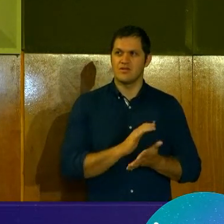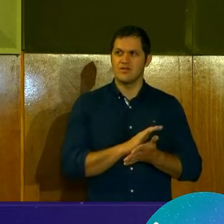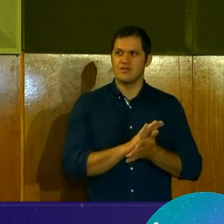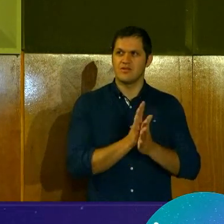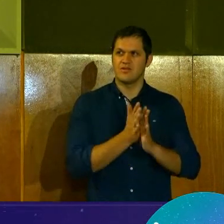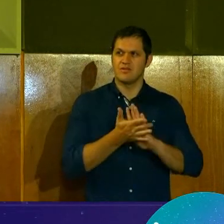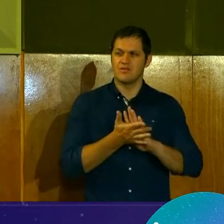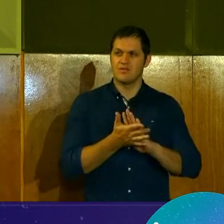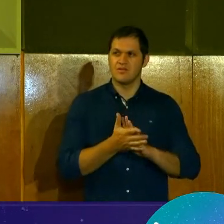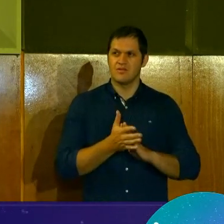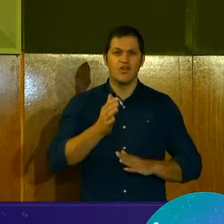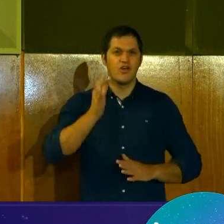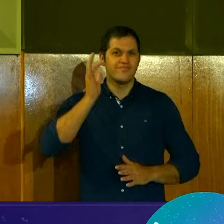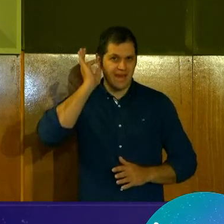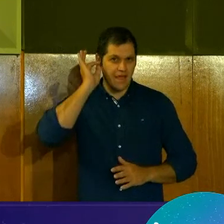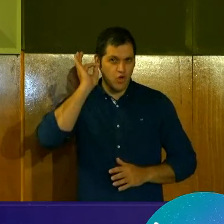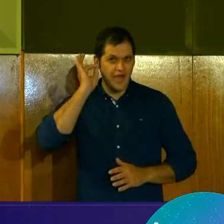sí sí